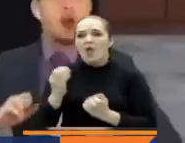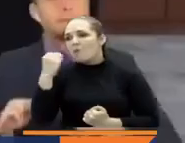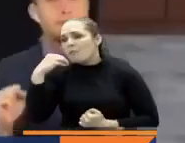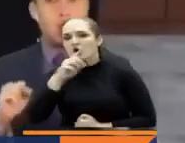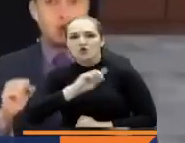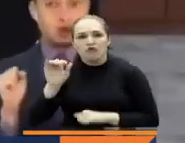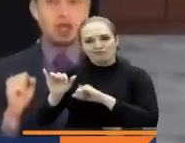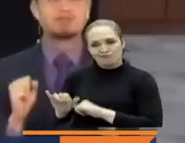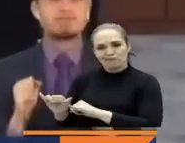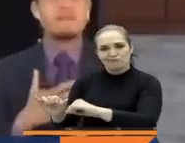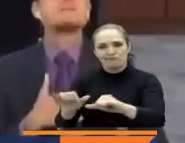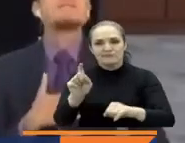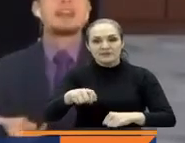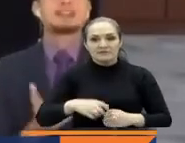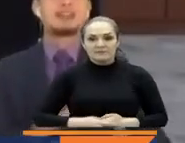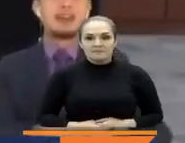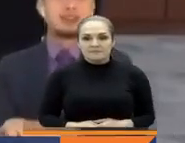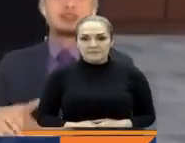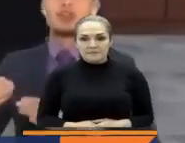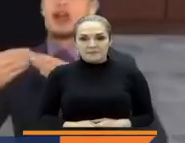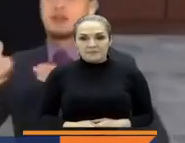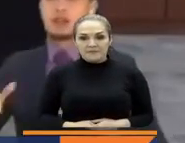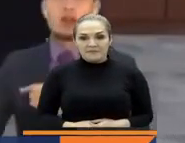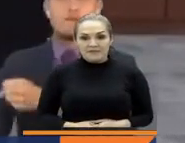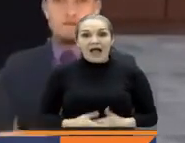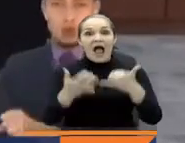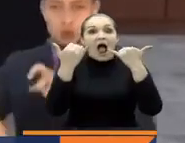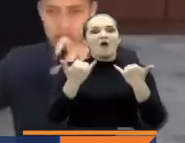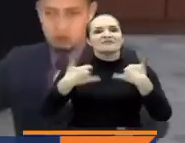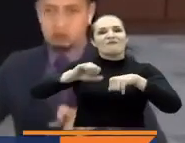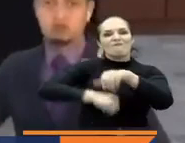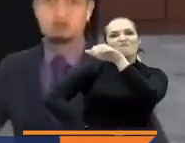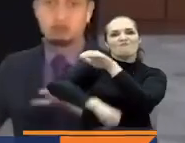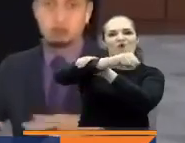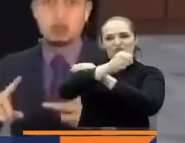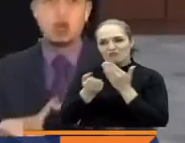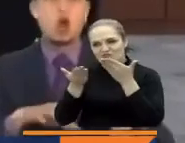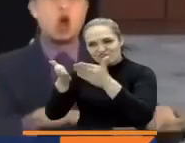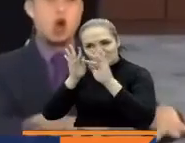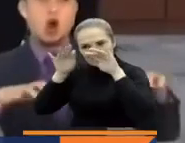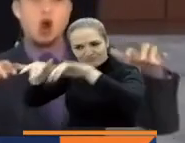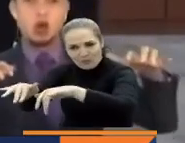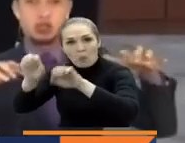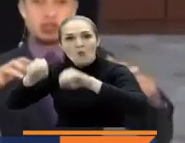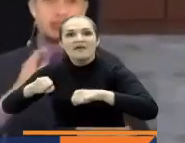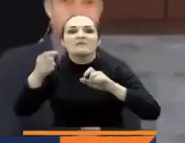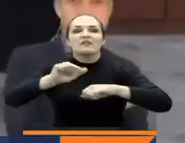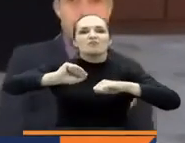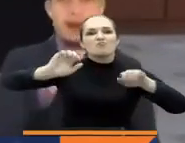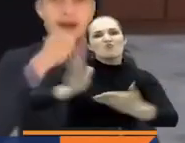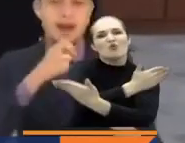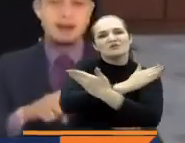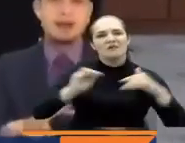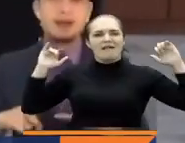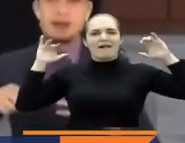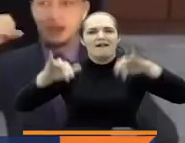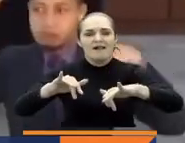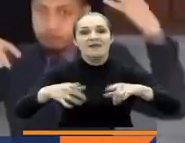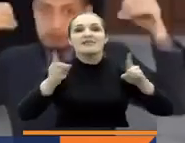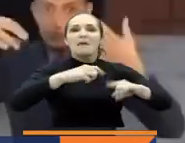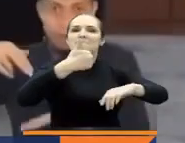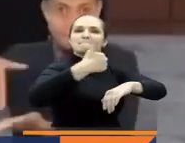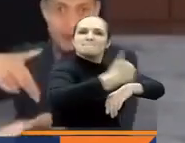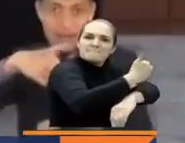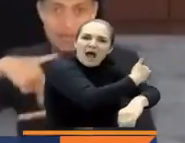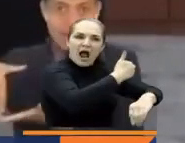Se abre el fútbol, los conciertos y los lugares de baile con un aforo hasta del